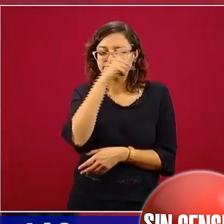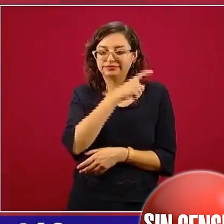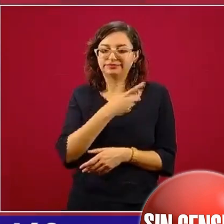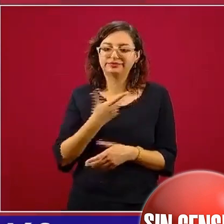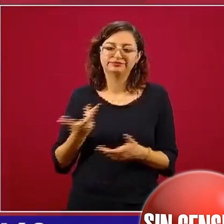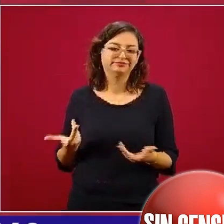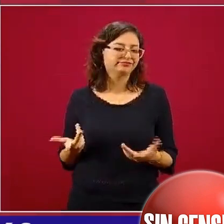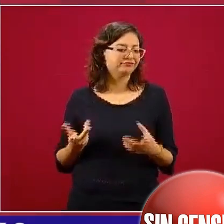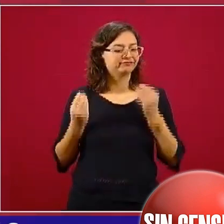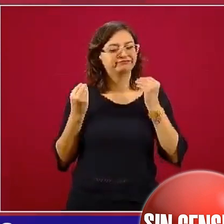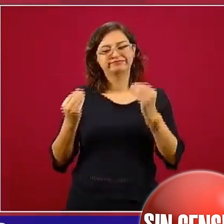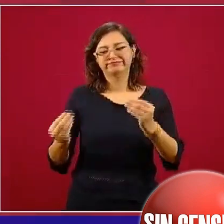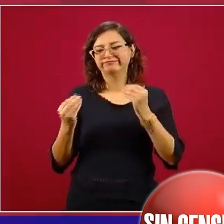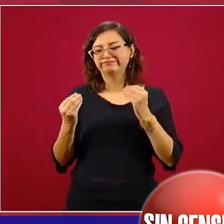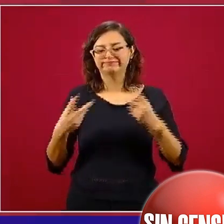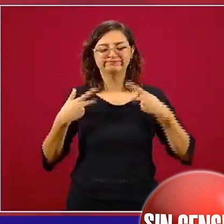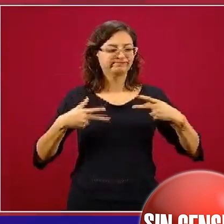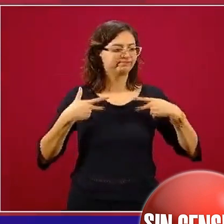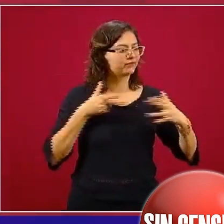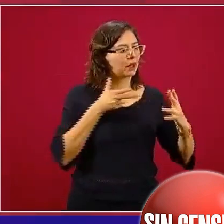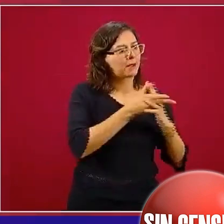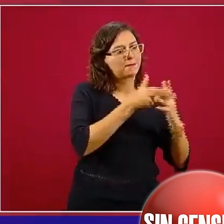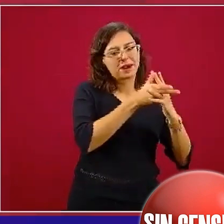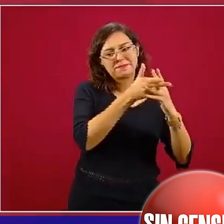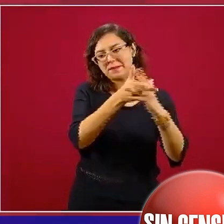muchos asesinatos